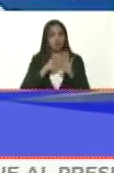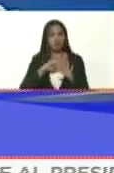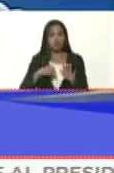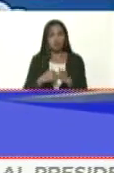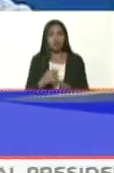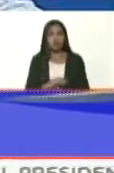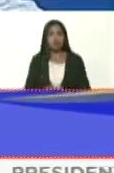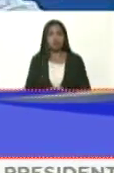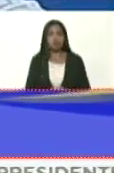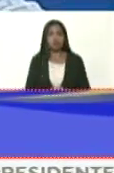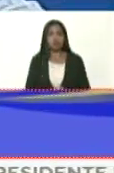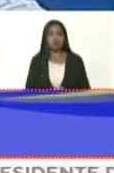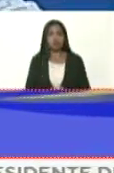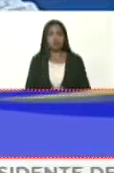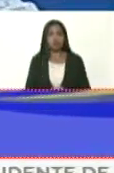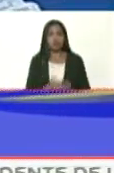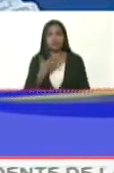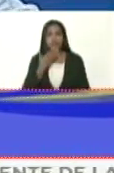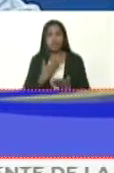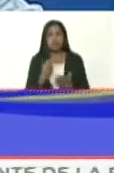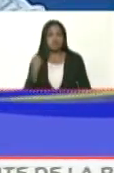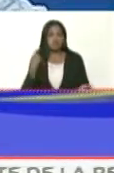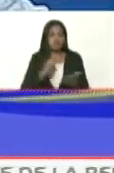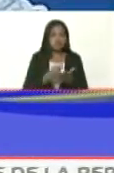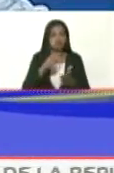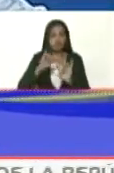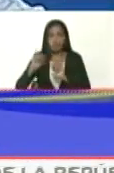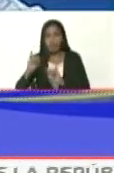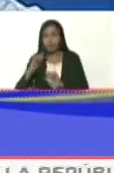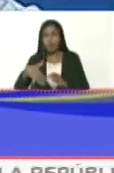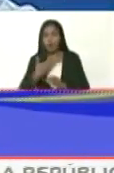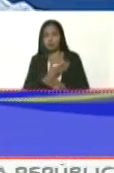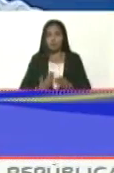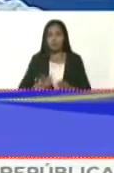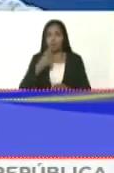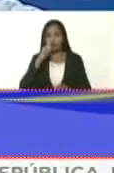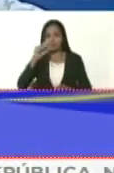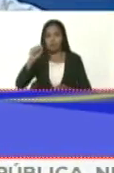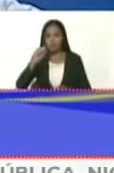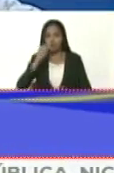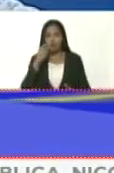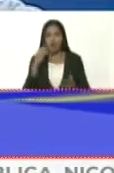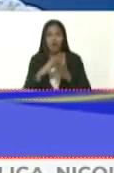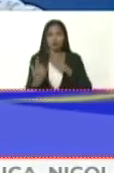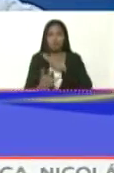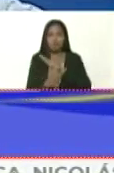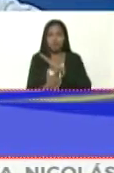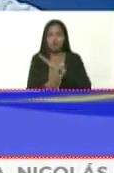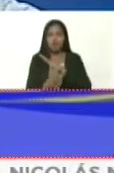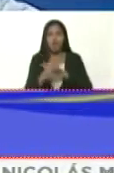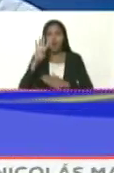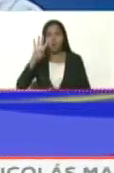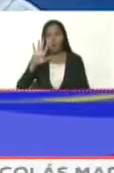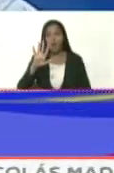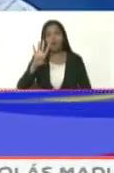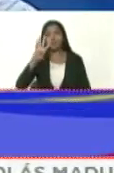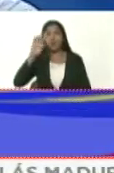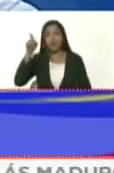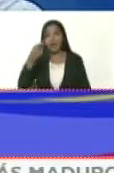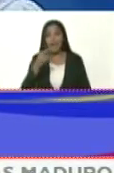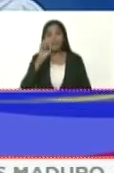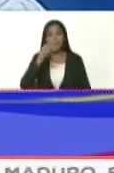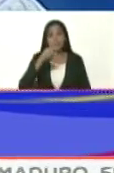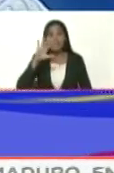comandante, gracias a la gran inversión que usted ha hecho adquiriendo esta tecnología 4G y 5G,